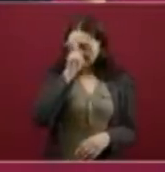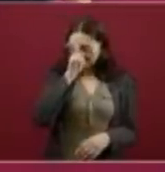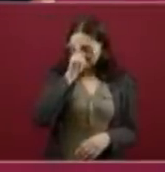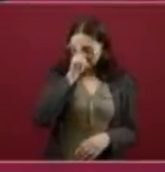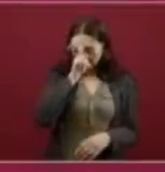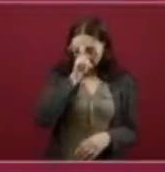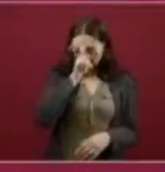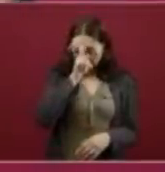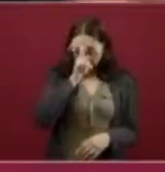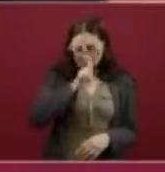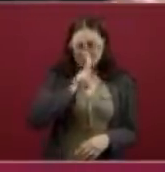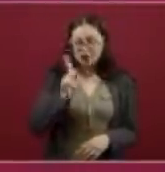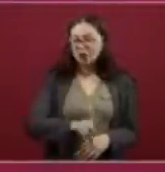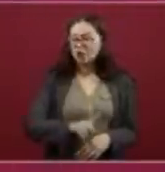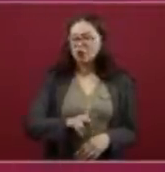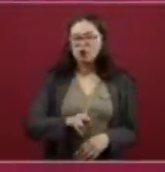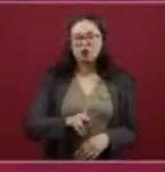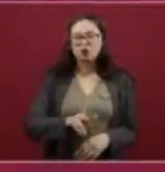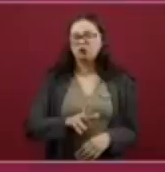el que